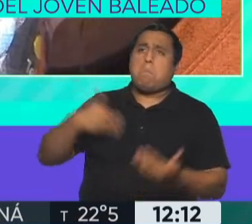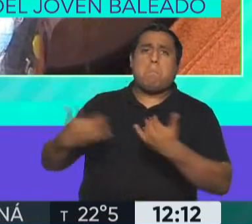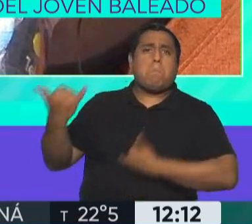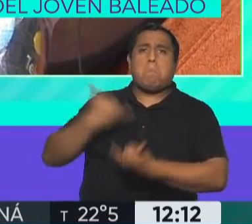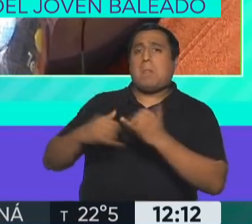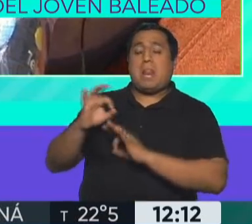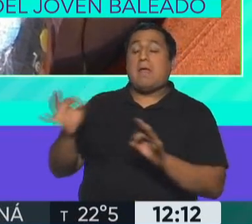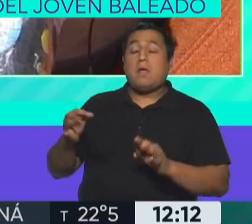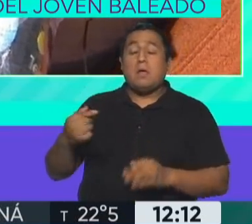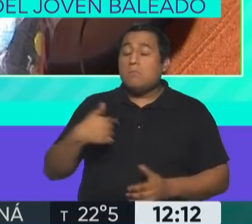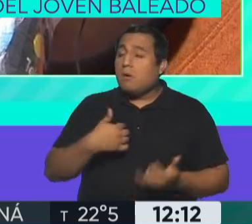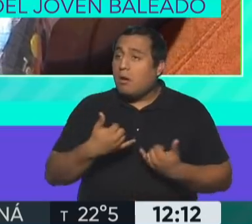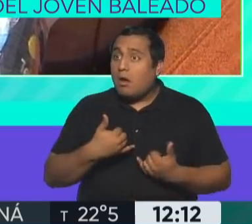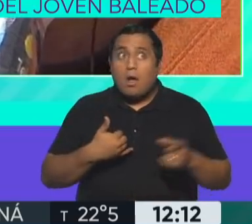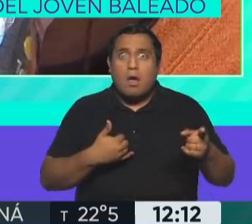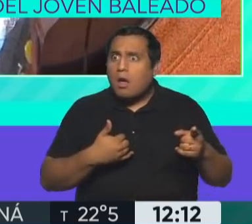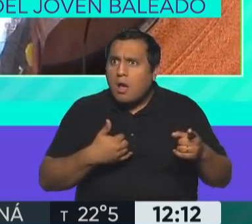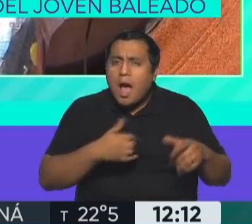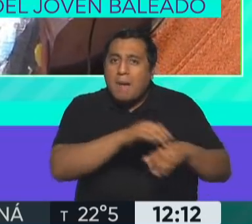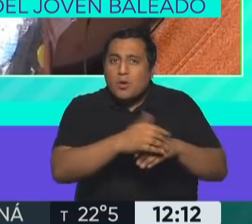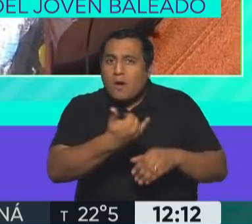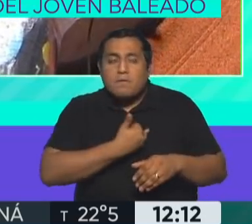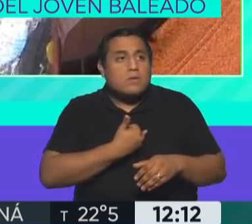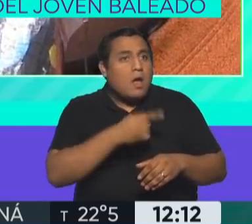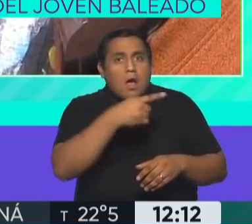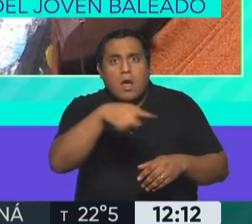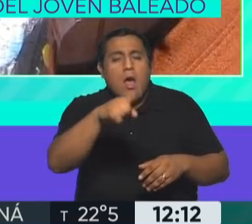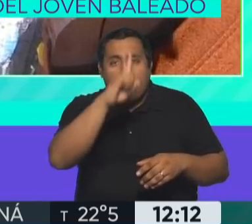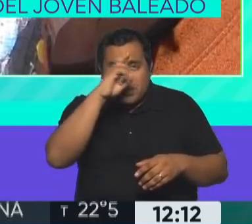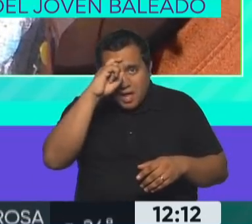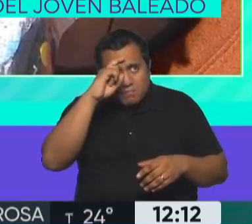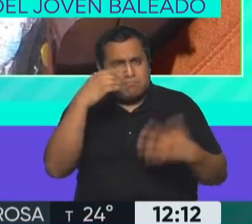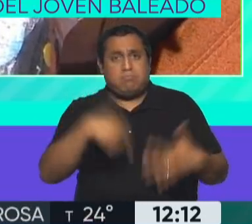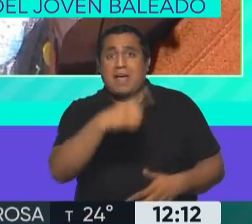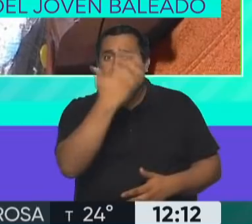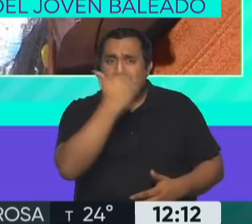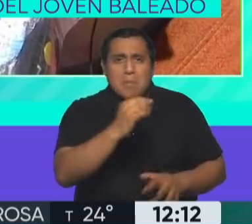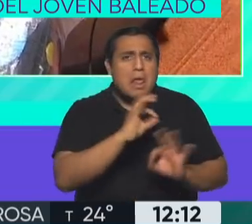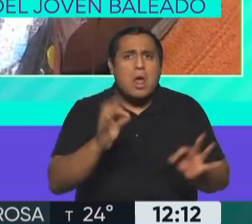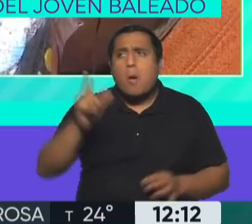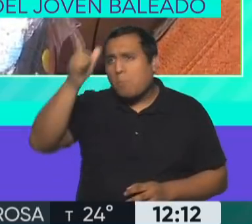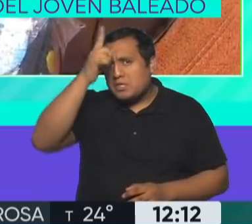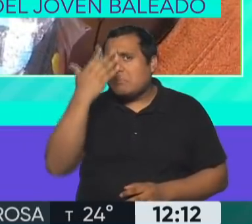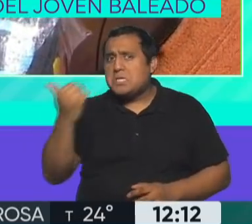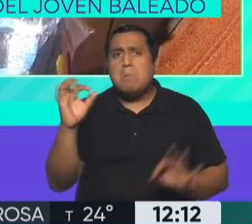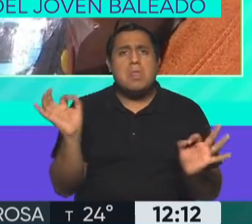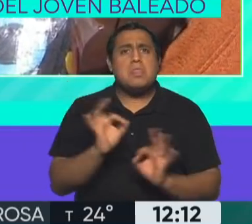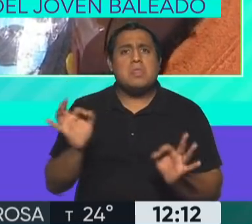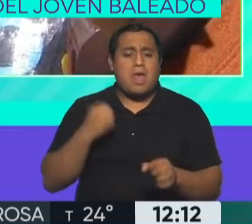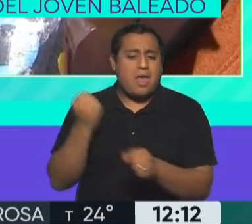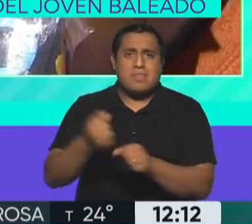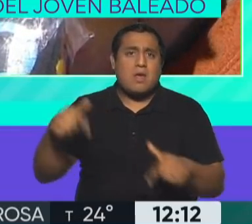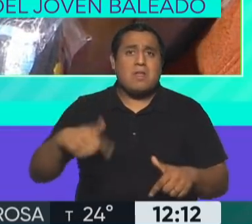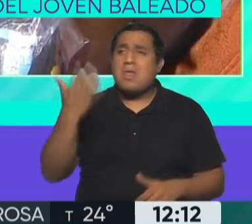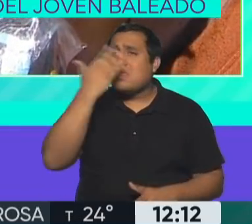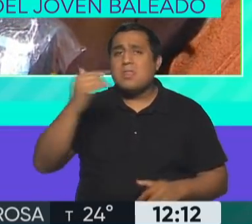mi hijo estaba en un hospital por unos amigos. Del hospital jamás me llamaron, jamás me llamó la policía. Hasta el día de hoy no me